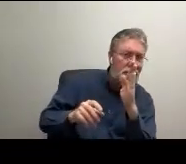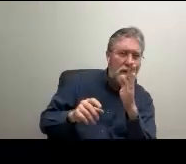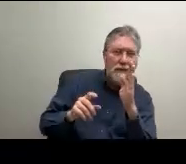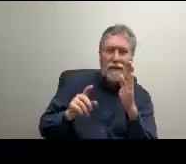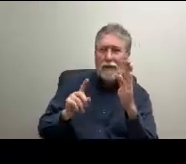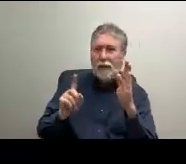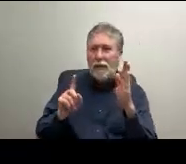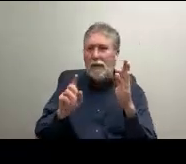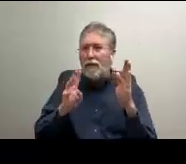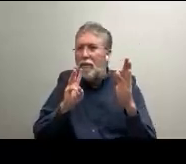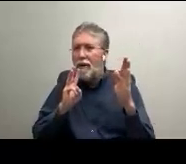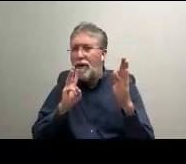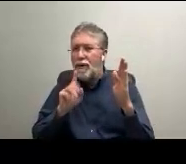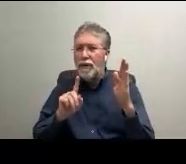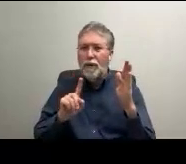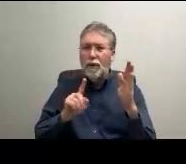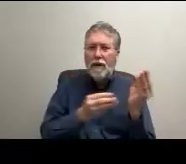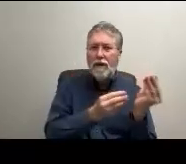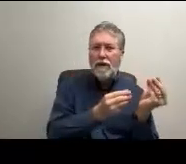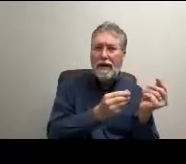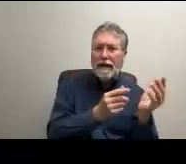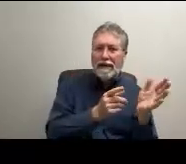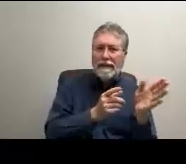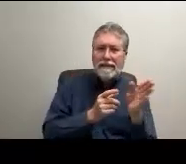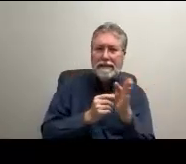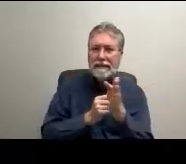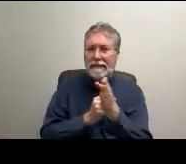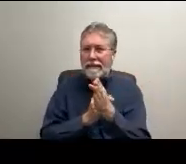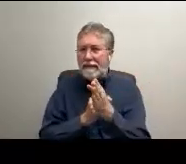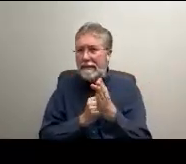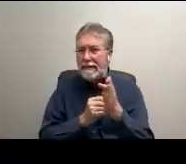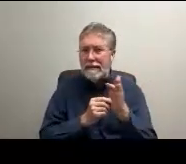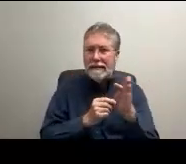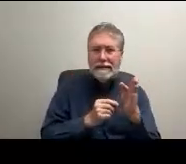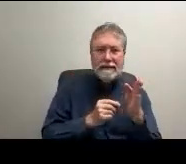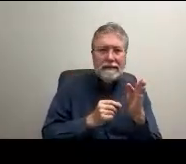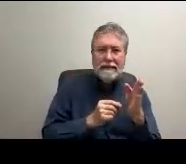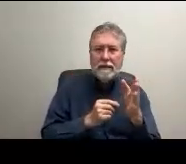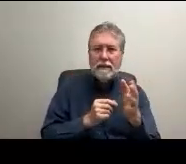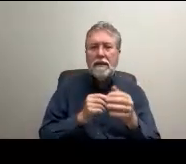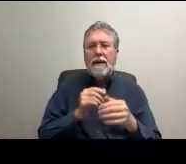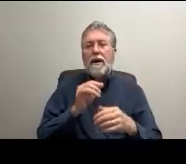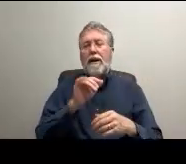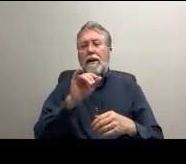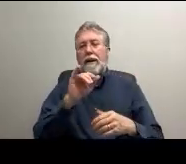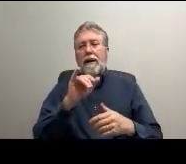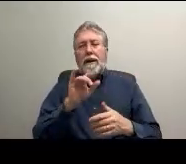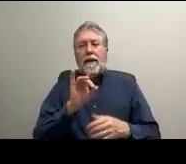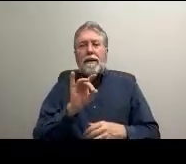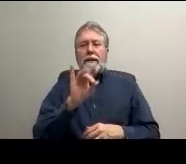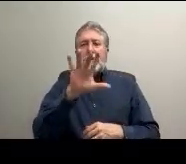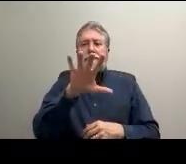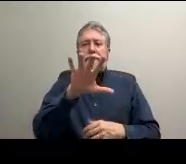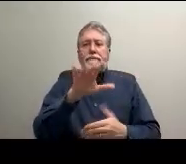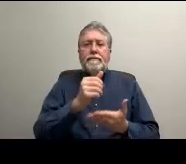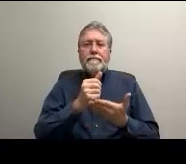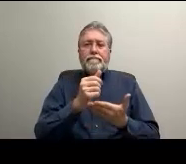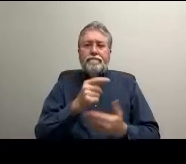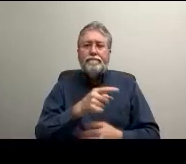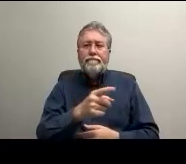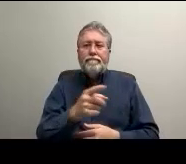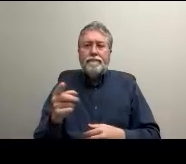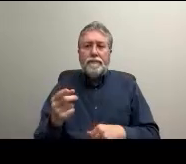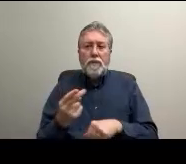Y estaba usando esto para ayudar a los usuarios a entender que el píxel El tamaño